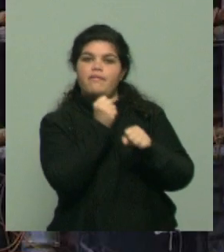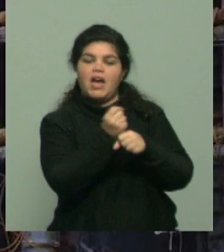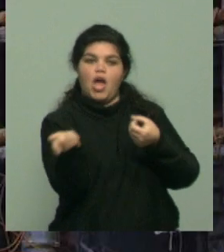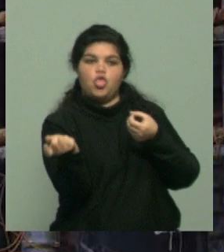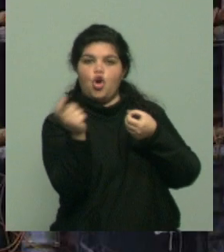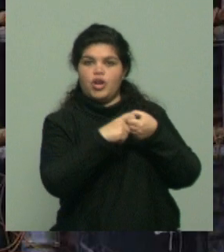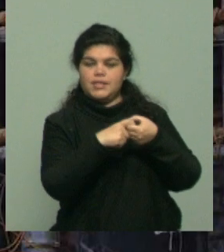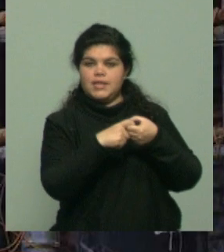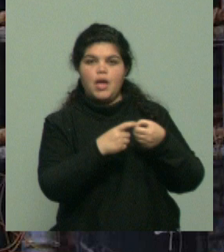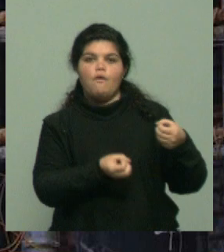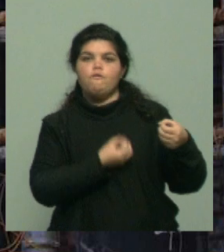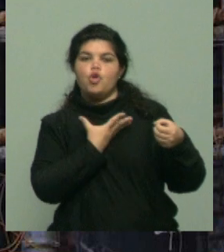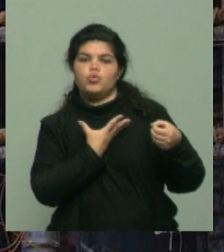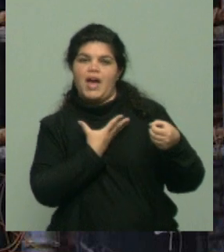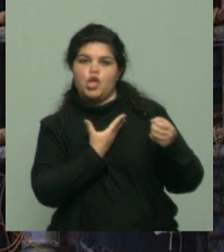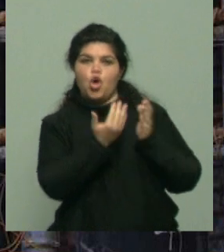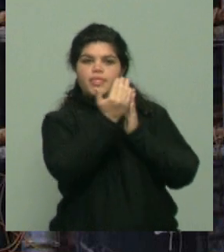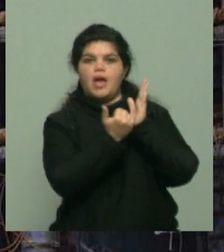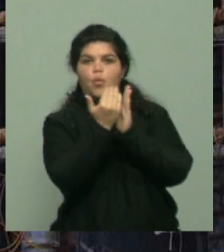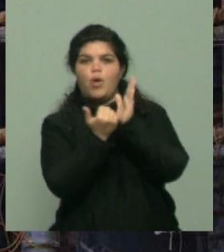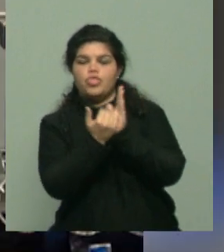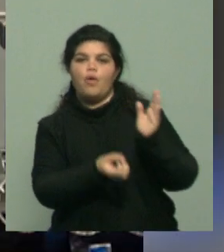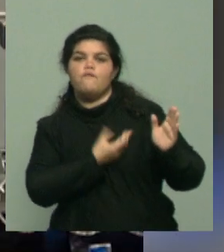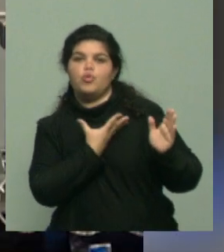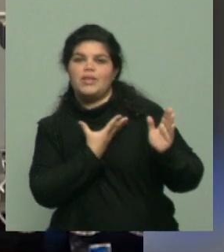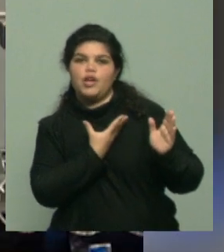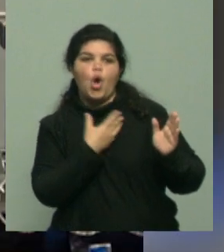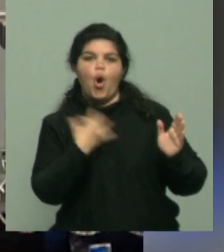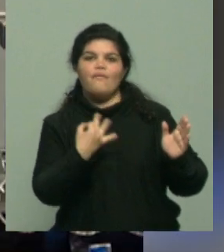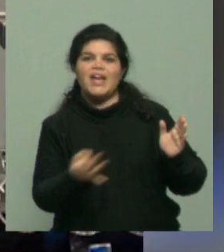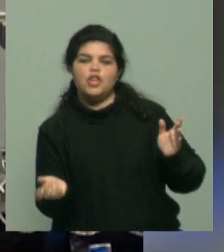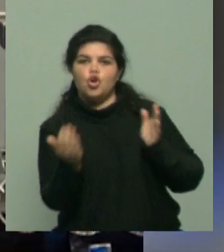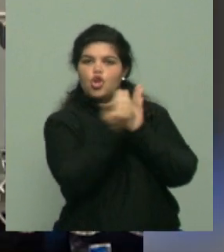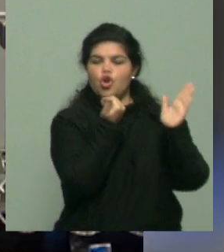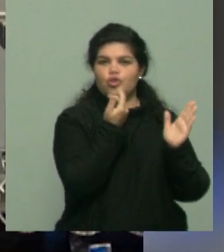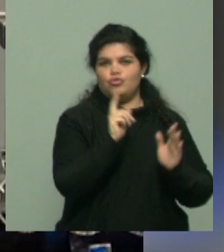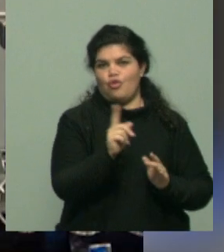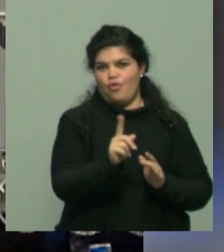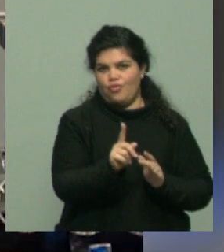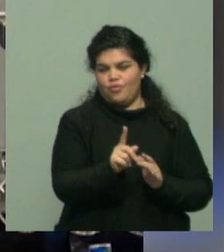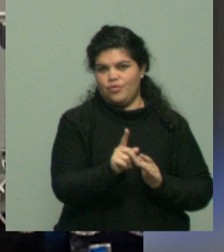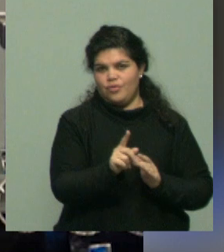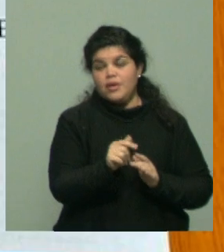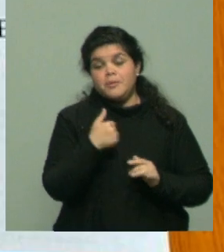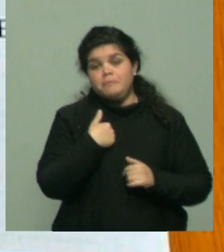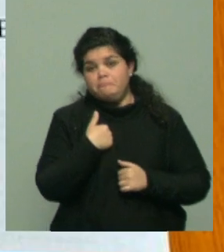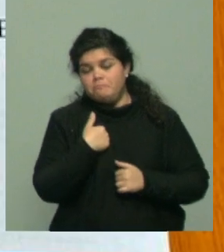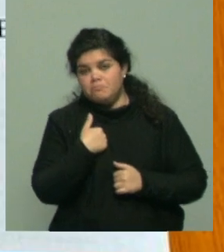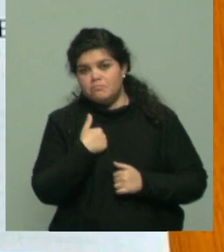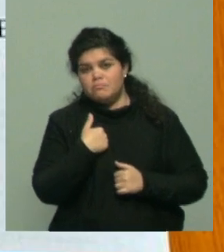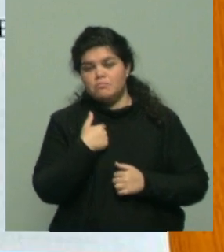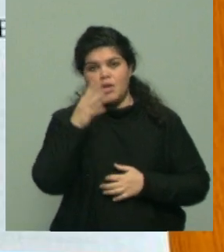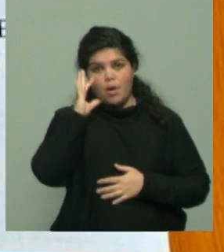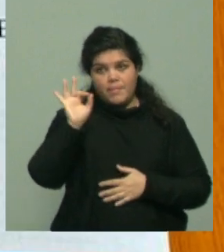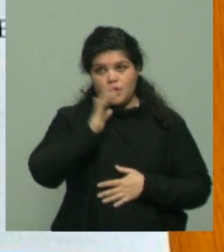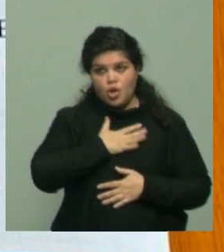que ser voluntaria. Sí. De alguna manera yo lo que veo es que, o entiendo, es que esto fue